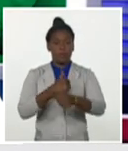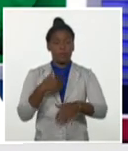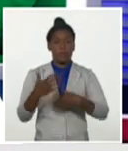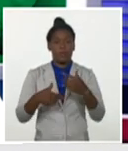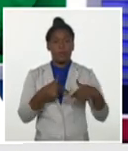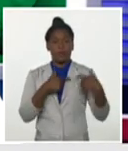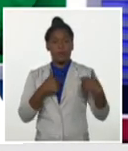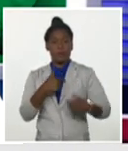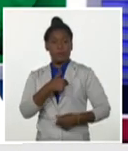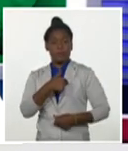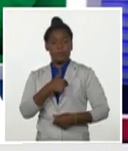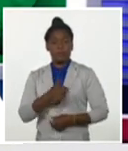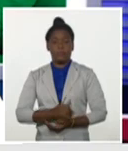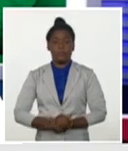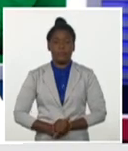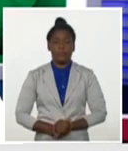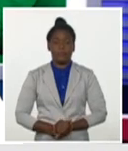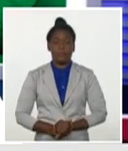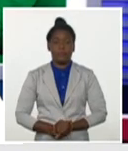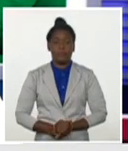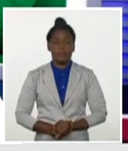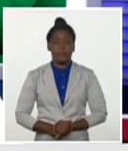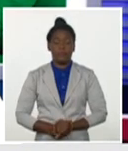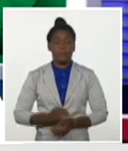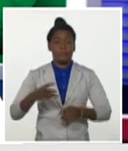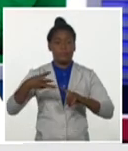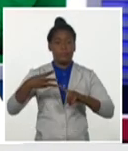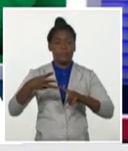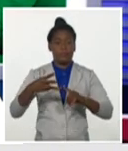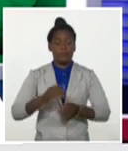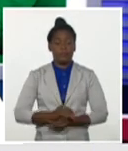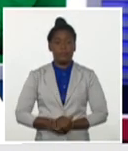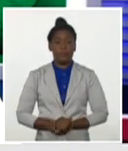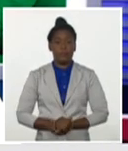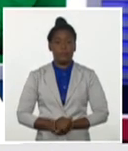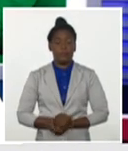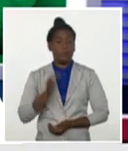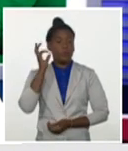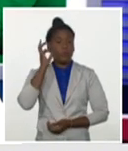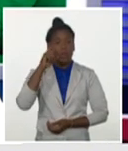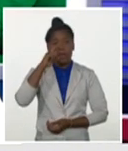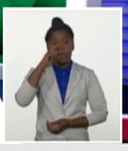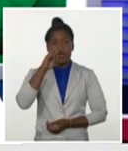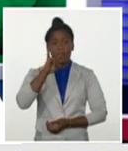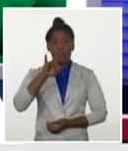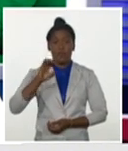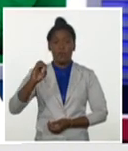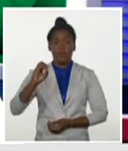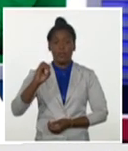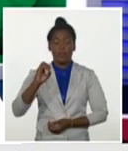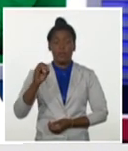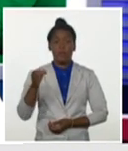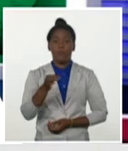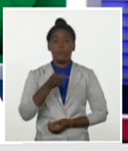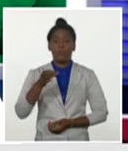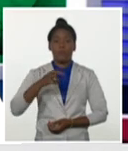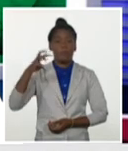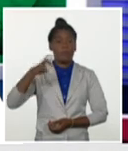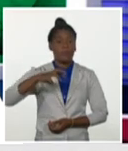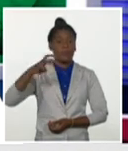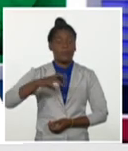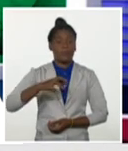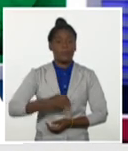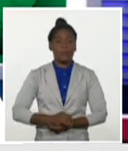isquémica. Fallece una paciente de 90 años de edad del municipio de Marianao con antecedentes